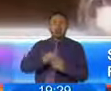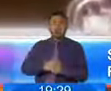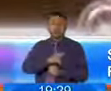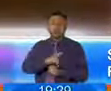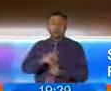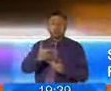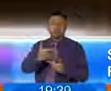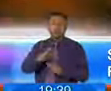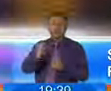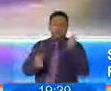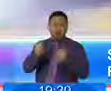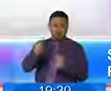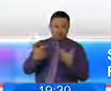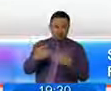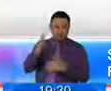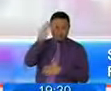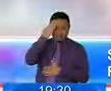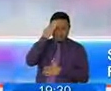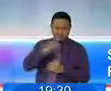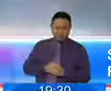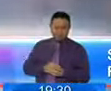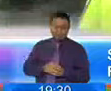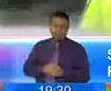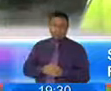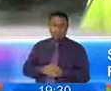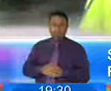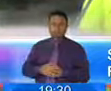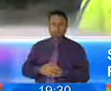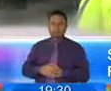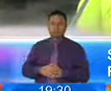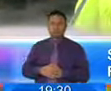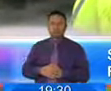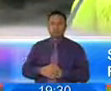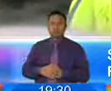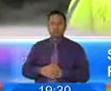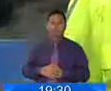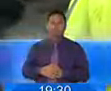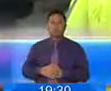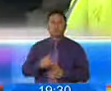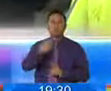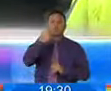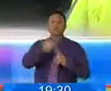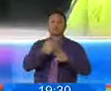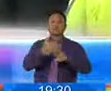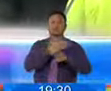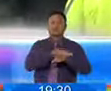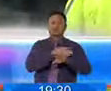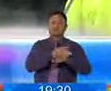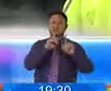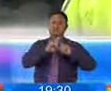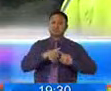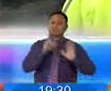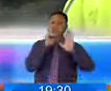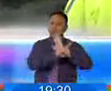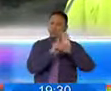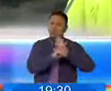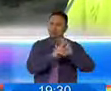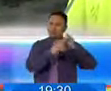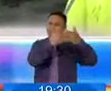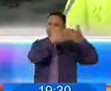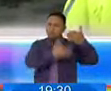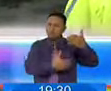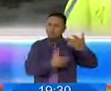características del vehículo y sobre todo estaban advertidos. Aproximadamente un mes habíamos recibido varias denuncias